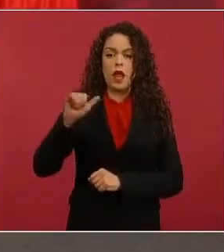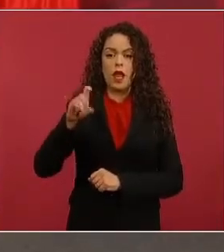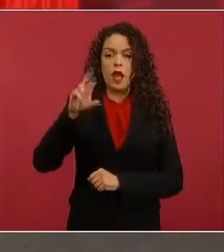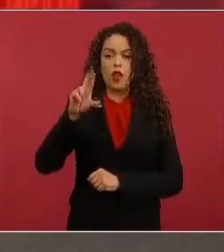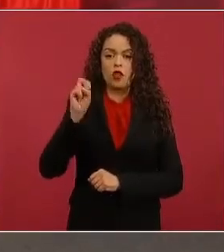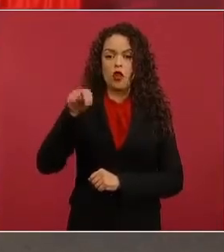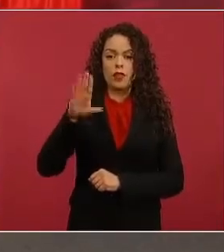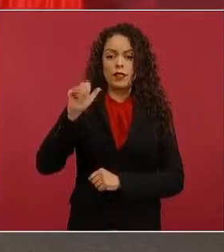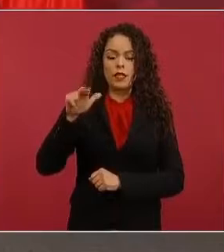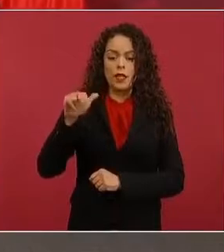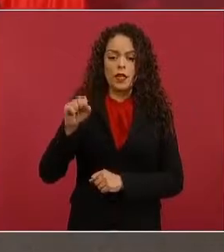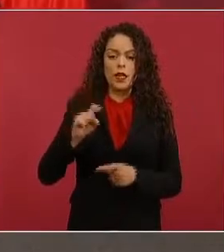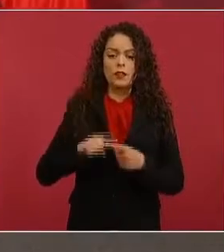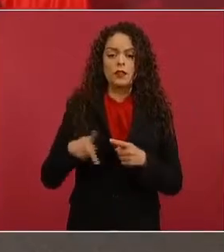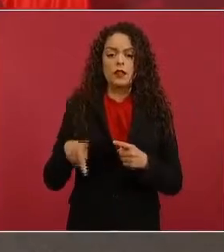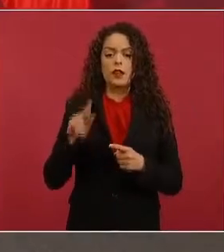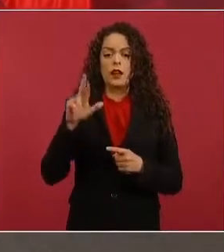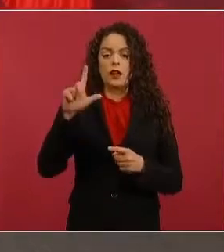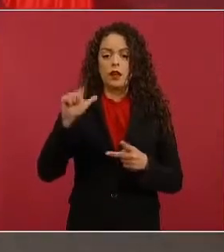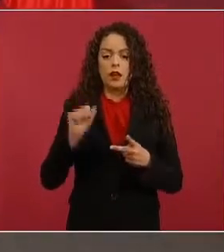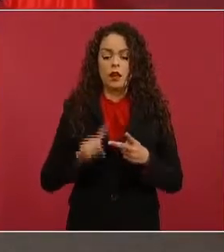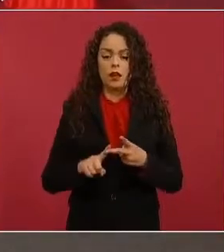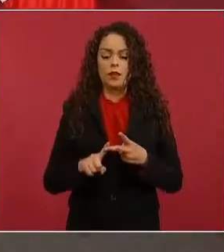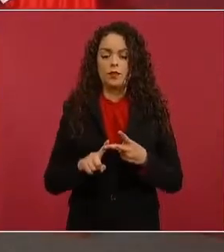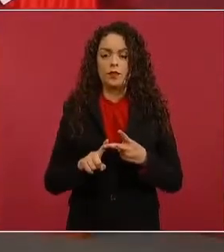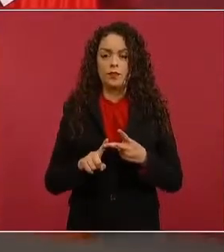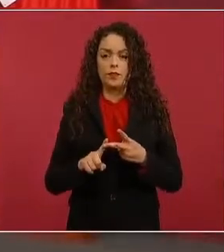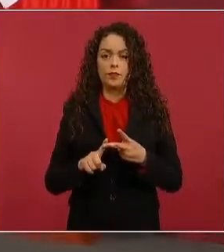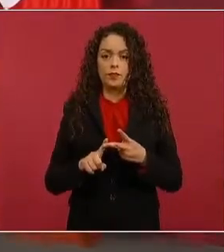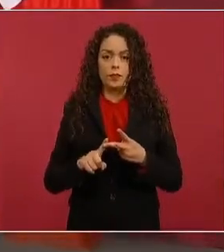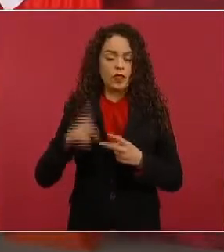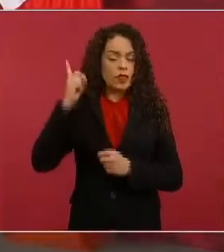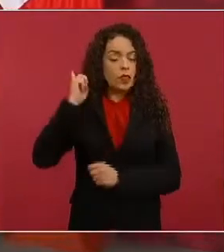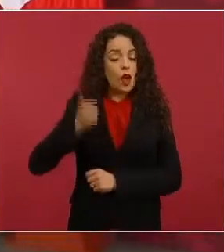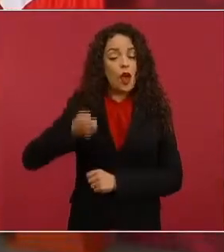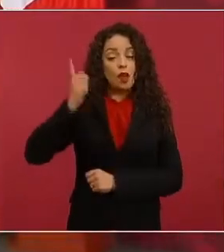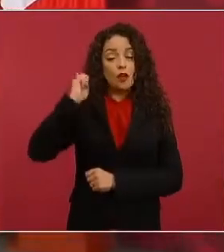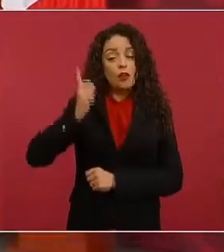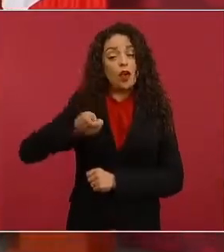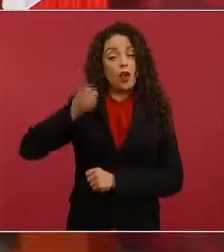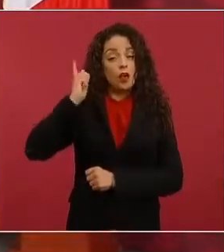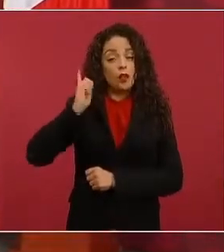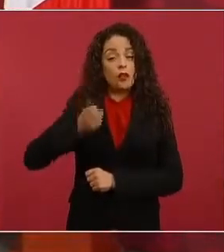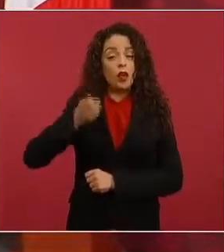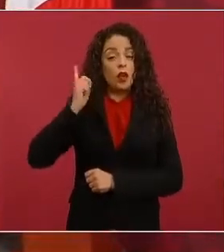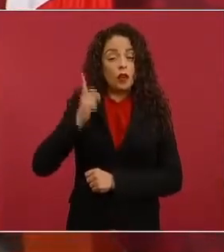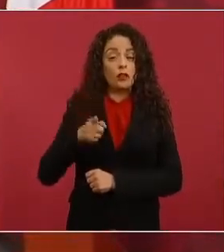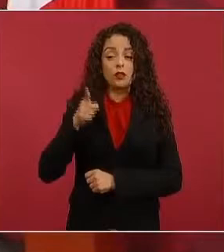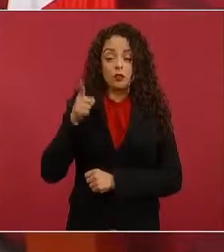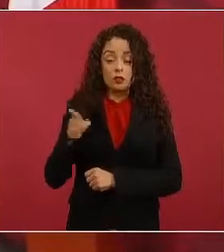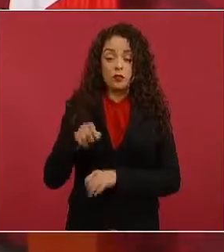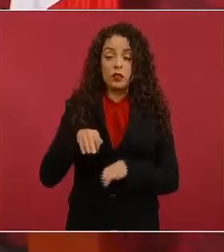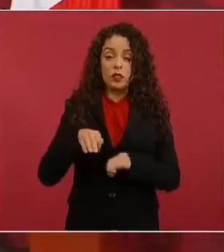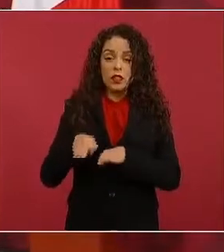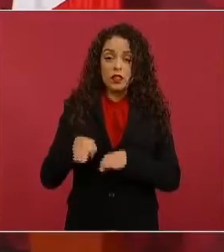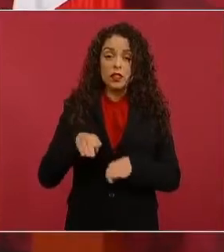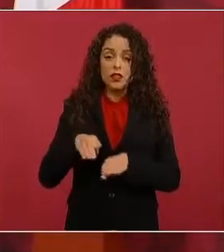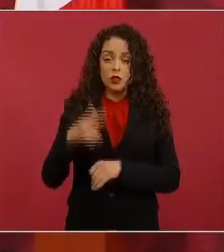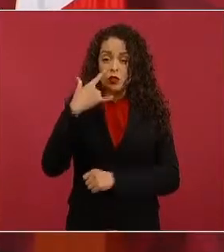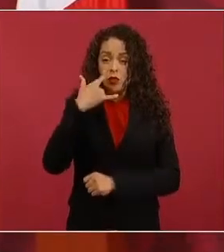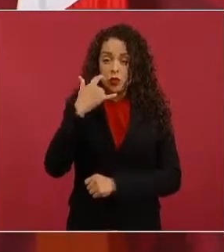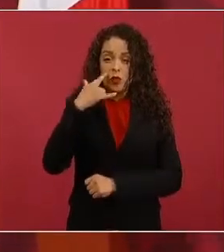Encinas, de Carla, que trabajan todos los días en la búsqueda de